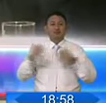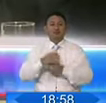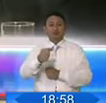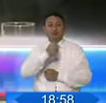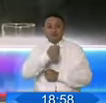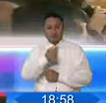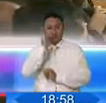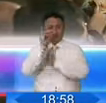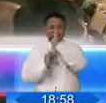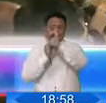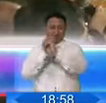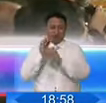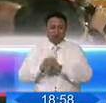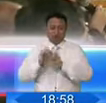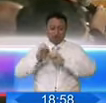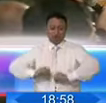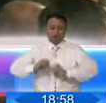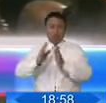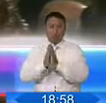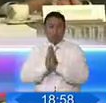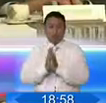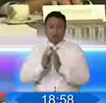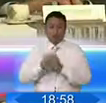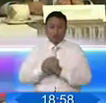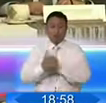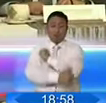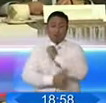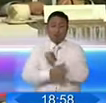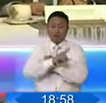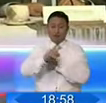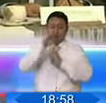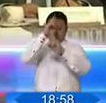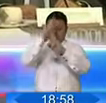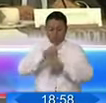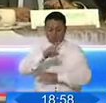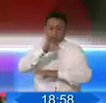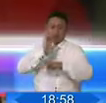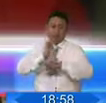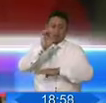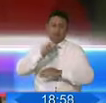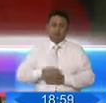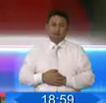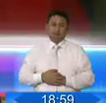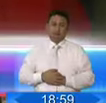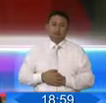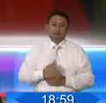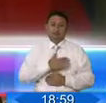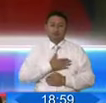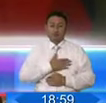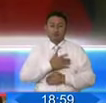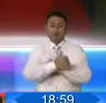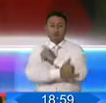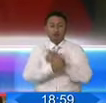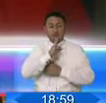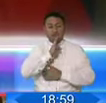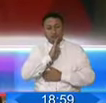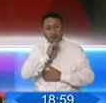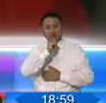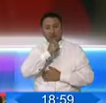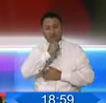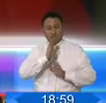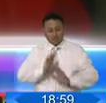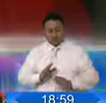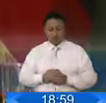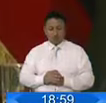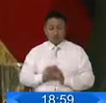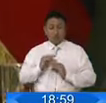y reiteró su llamado a los países vecinos por respetar la autonomía del ecuador somos un país tolerante que